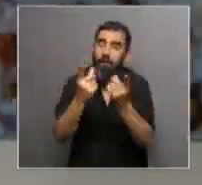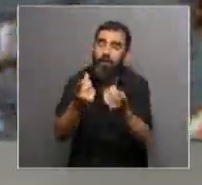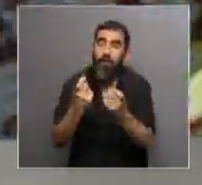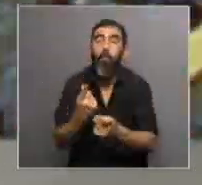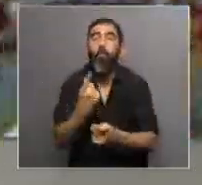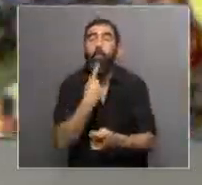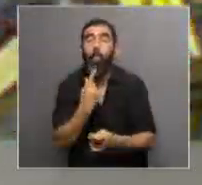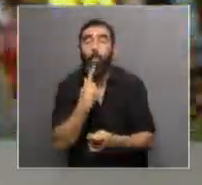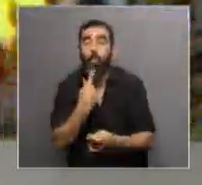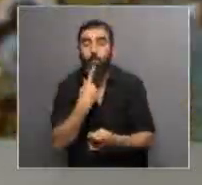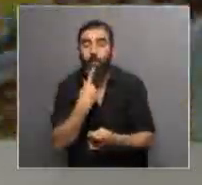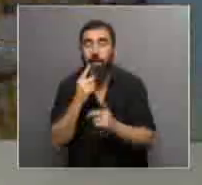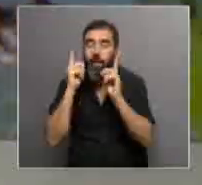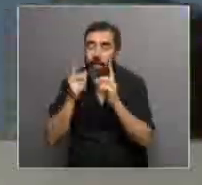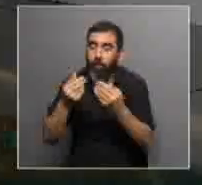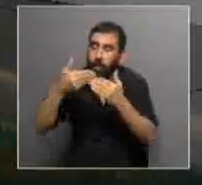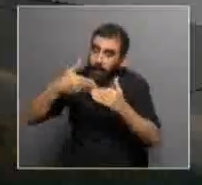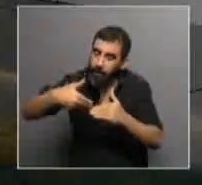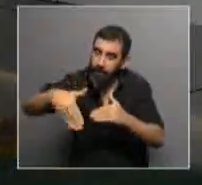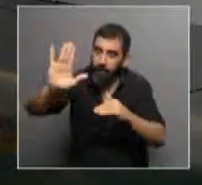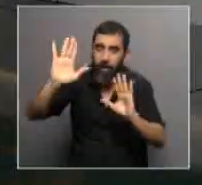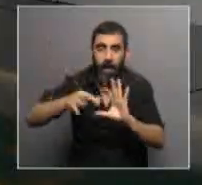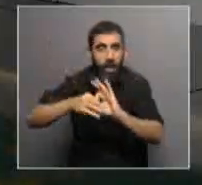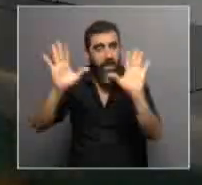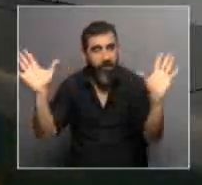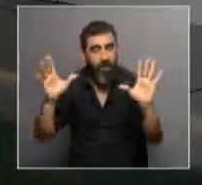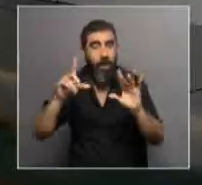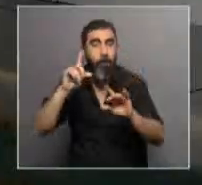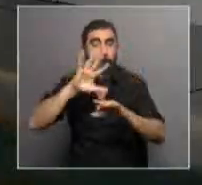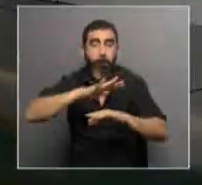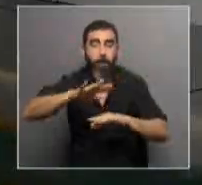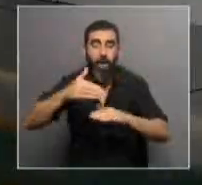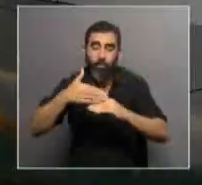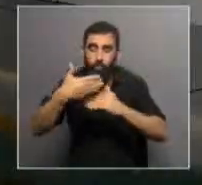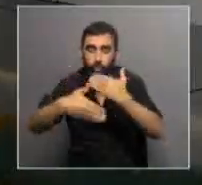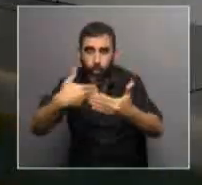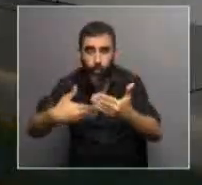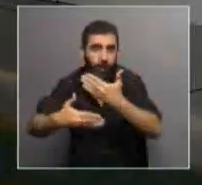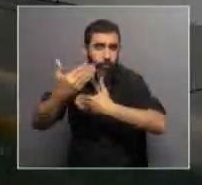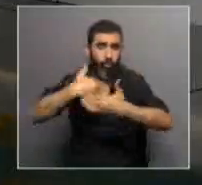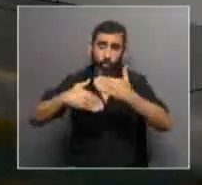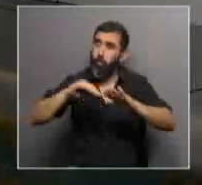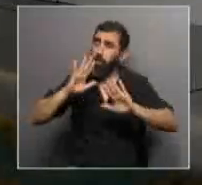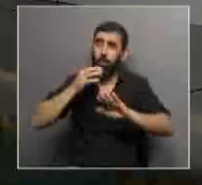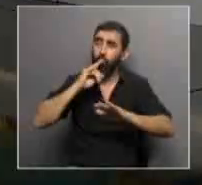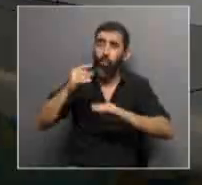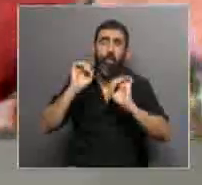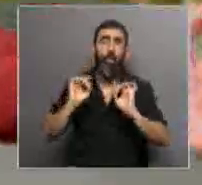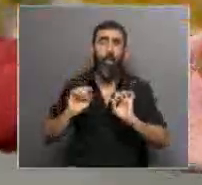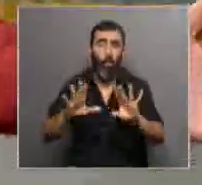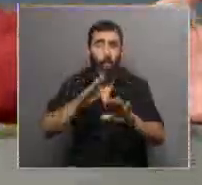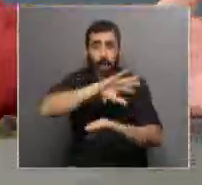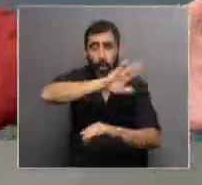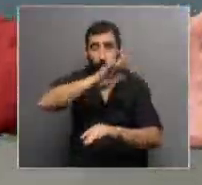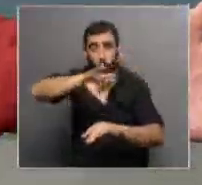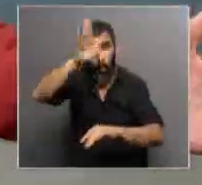a hacer hay que dejar el espacio en libertad para que el mar retroceda avance se mueva en la luna la luna primaria